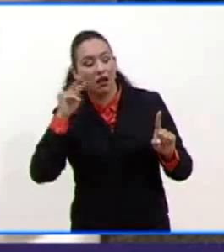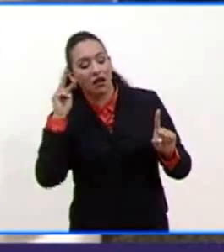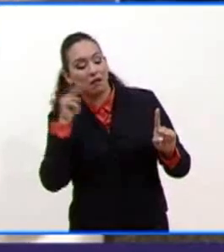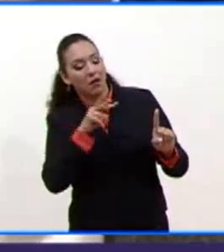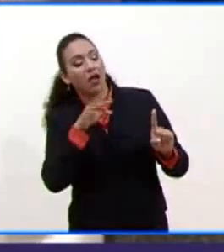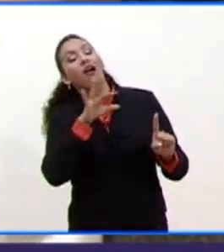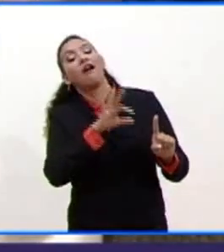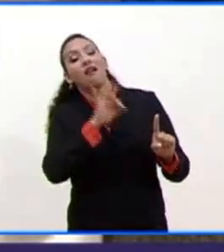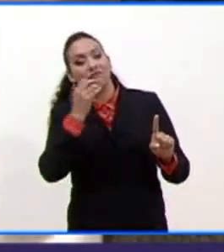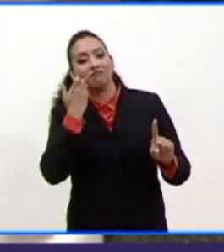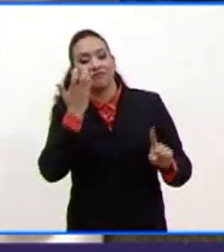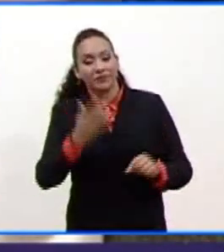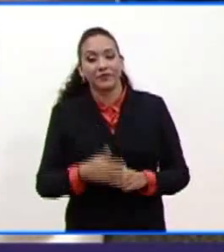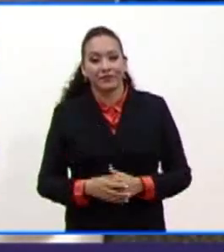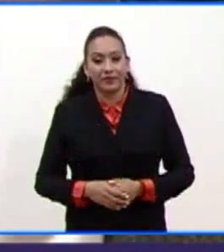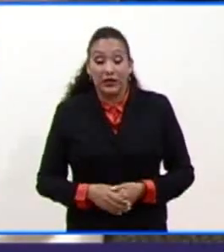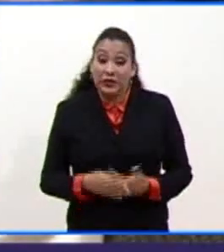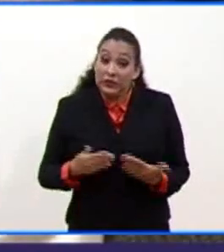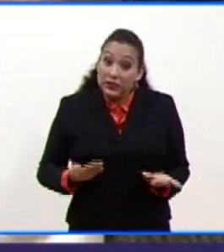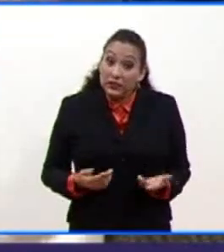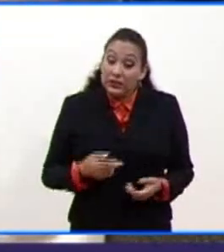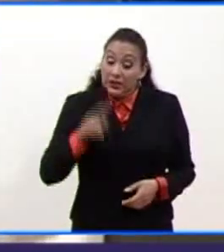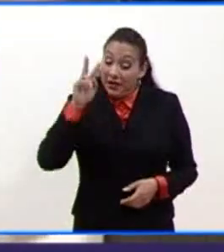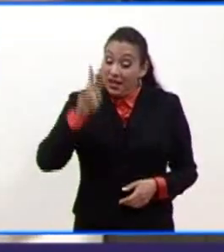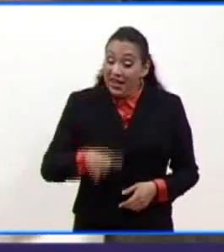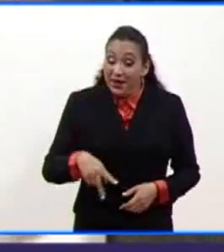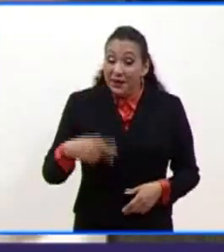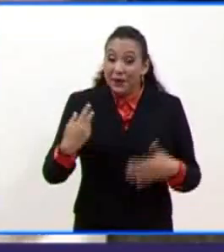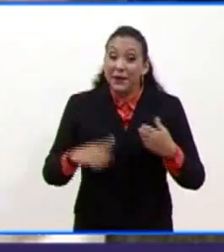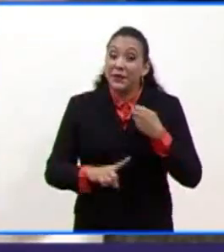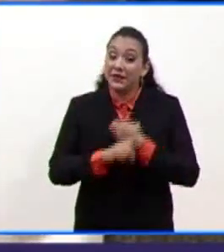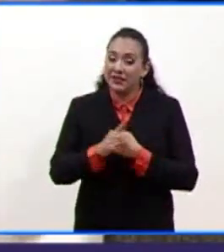electorado. Y me parece que aquí hay un reto bien importante,